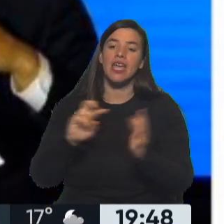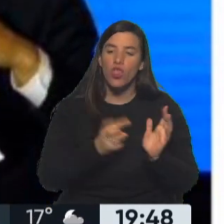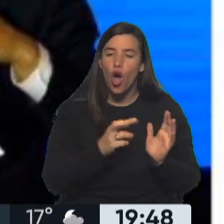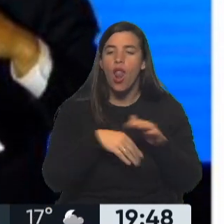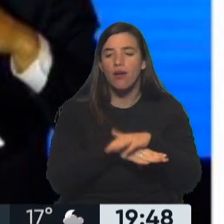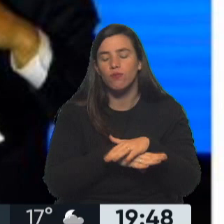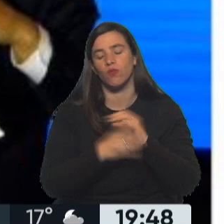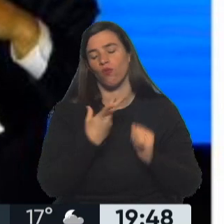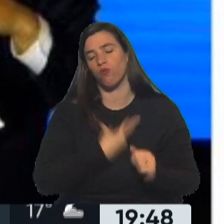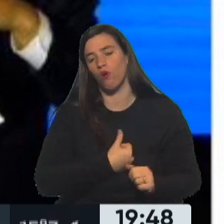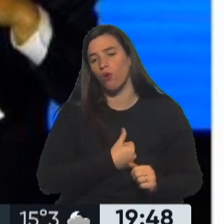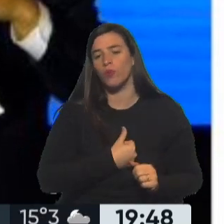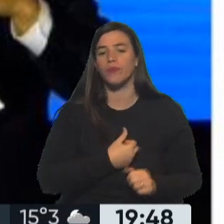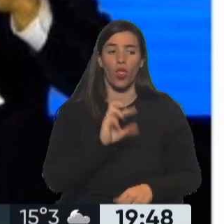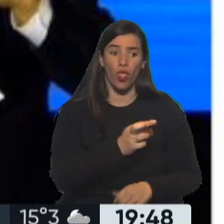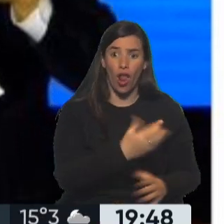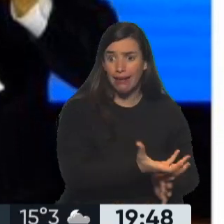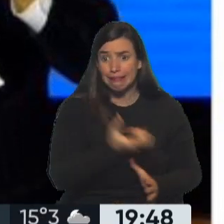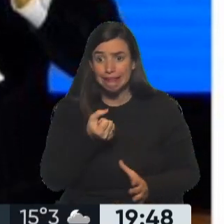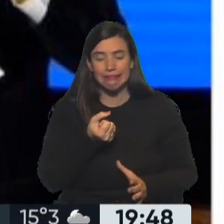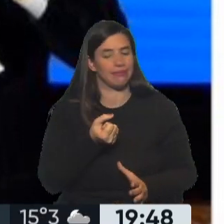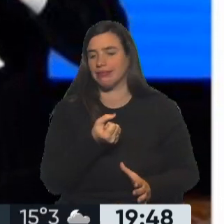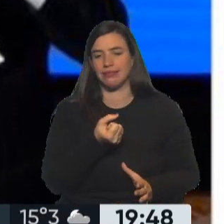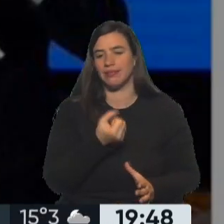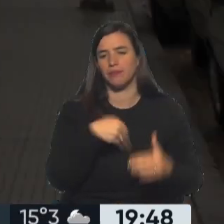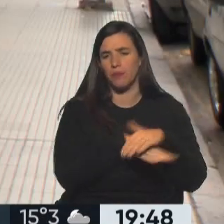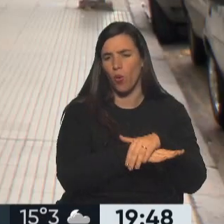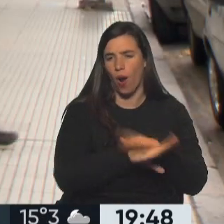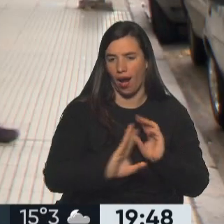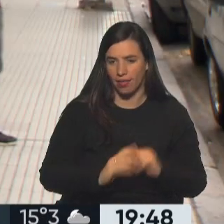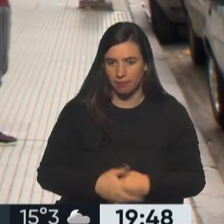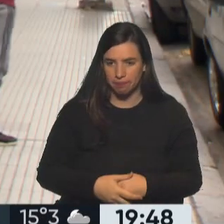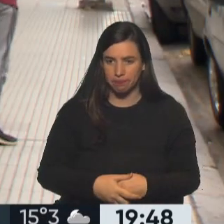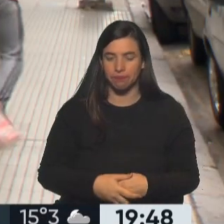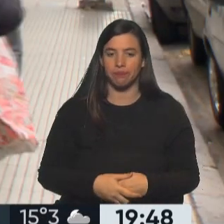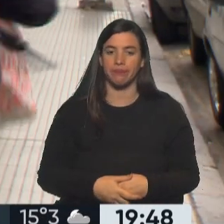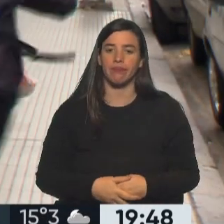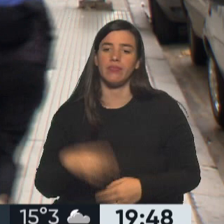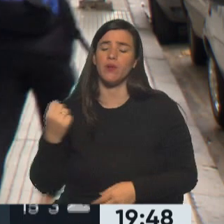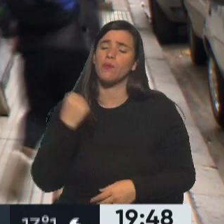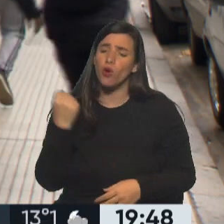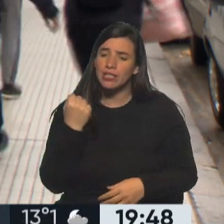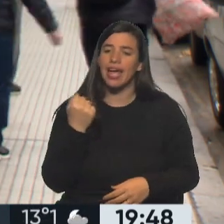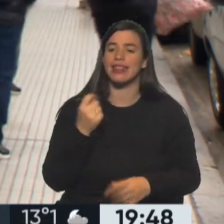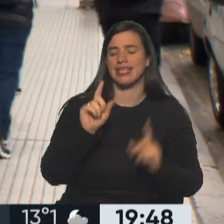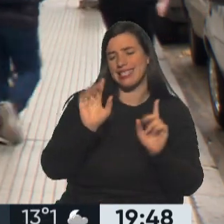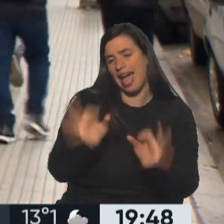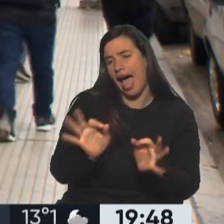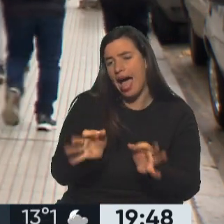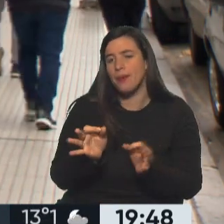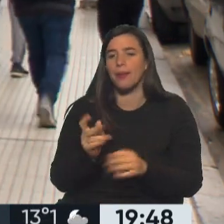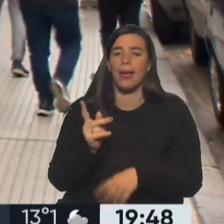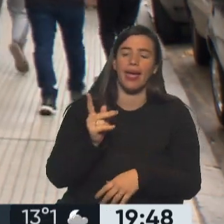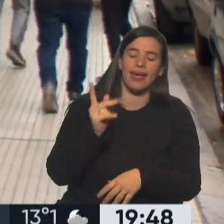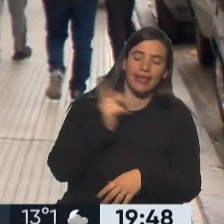quita a la Argentina el peso de tener que usar esa moneda que tanto falta. Creo que es importante, se sabe que la relación de Kirchner y de Massa es fuerte desde que